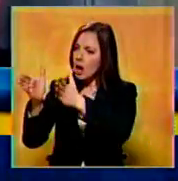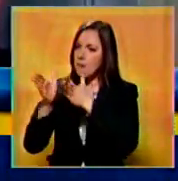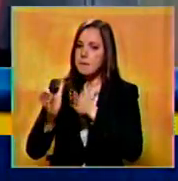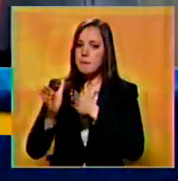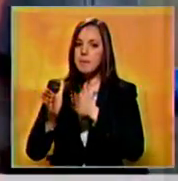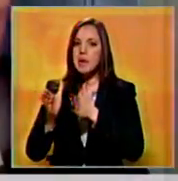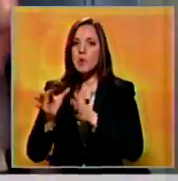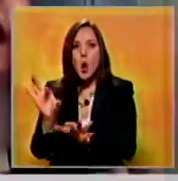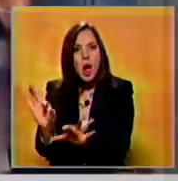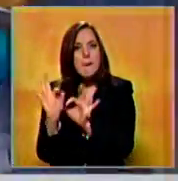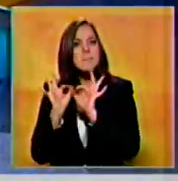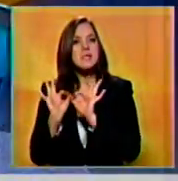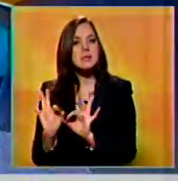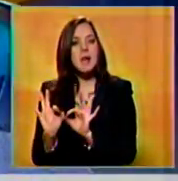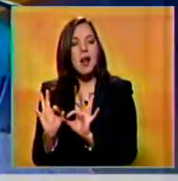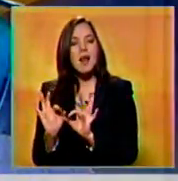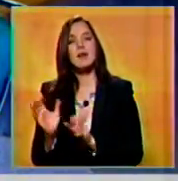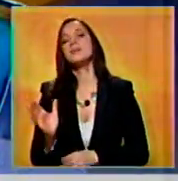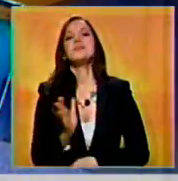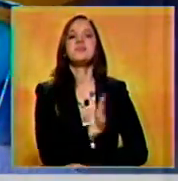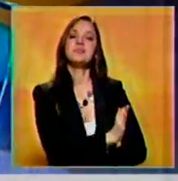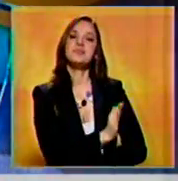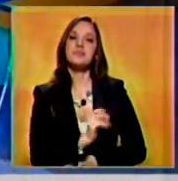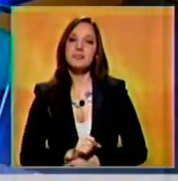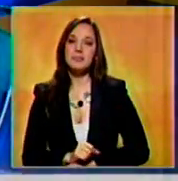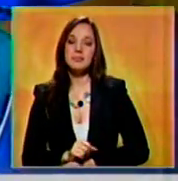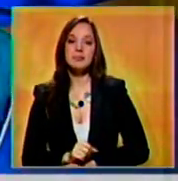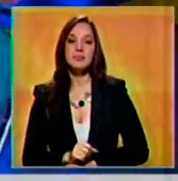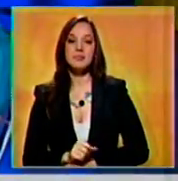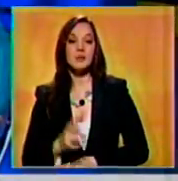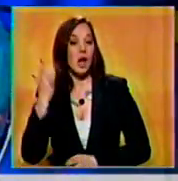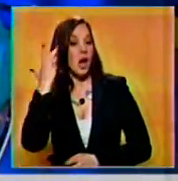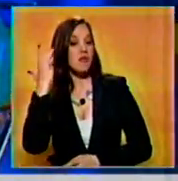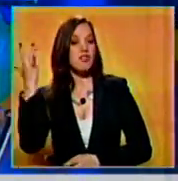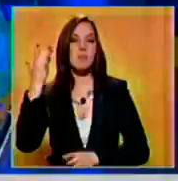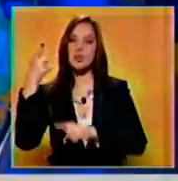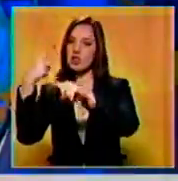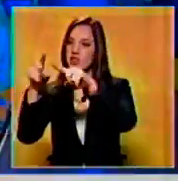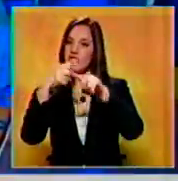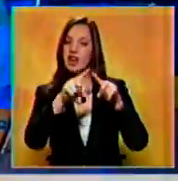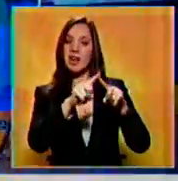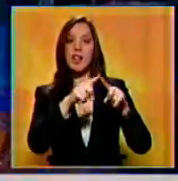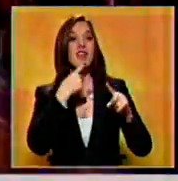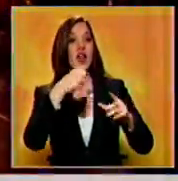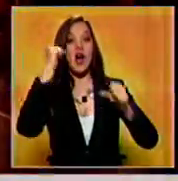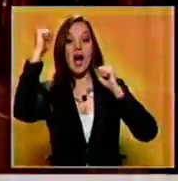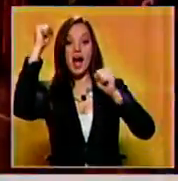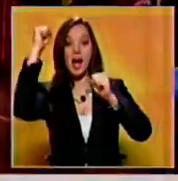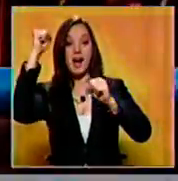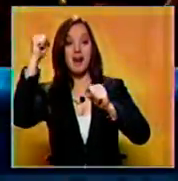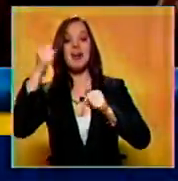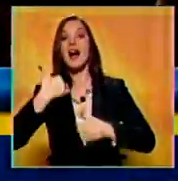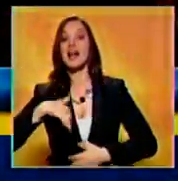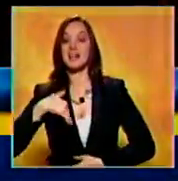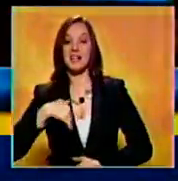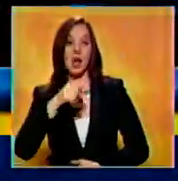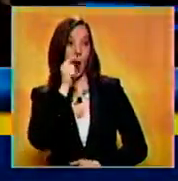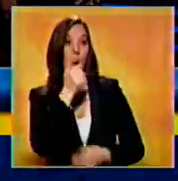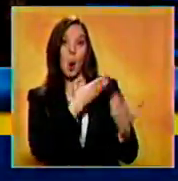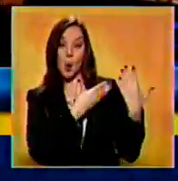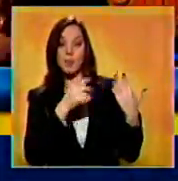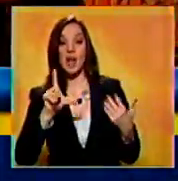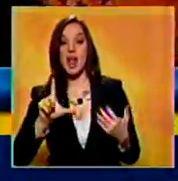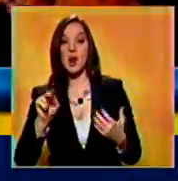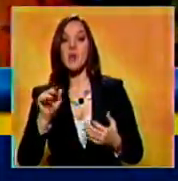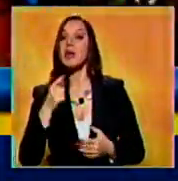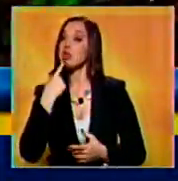sino uno muy especial. Cambiamos de tema porque distintos famosos celebraron el triunfo de Argentina. En esta ocasión, Luis Fonsi celebró